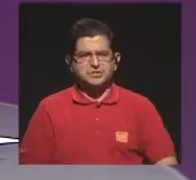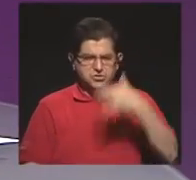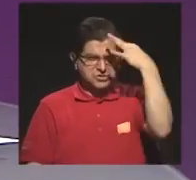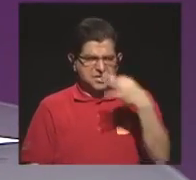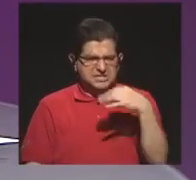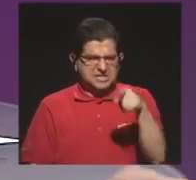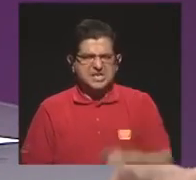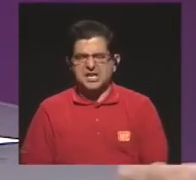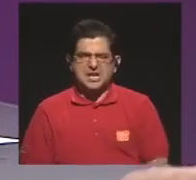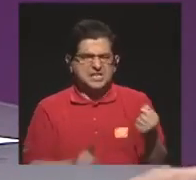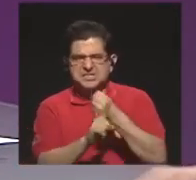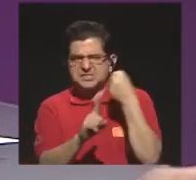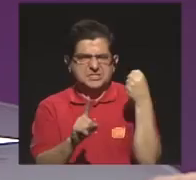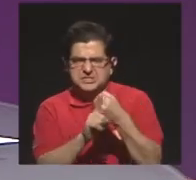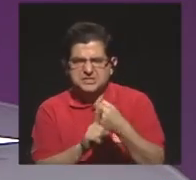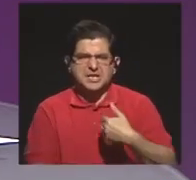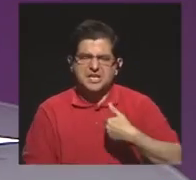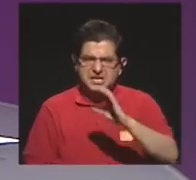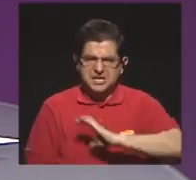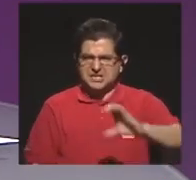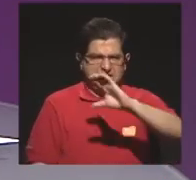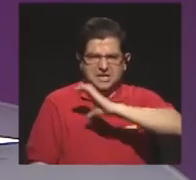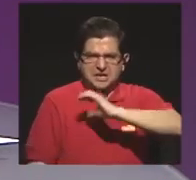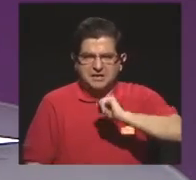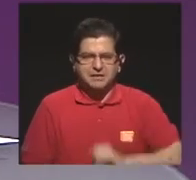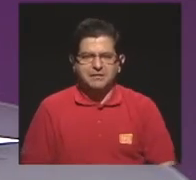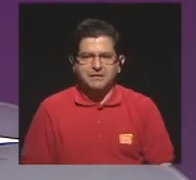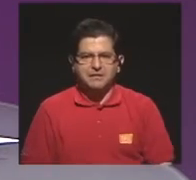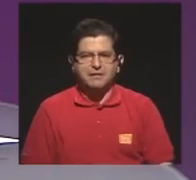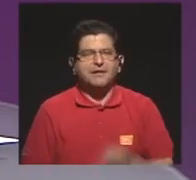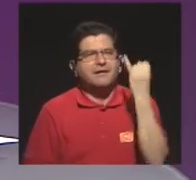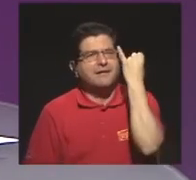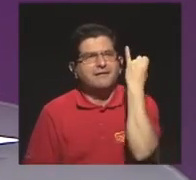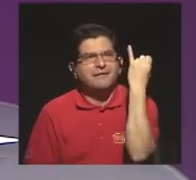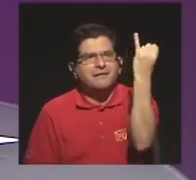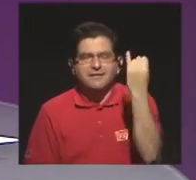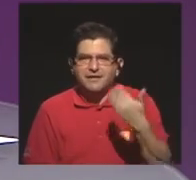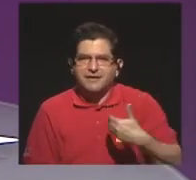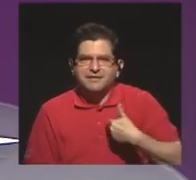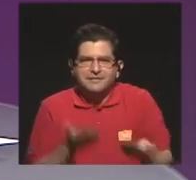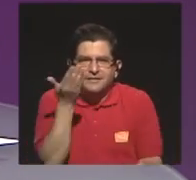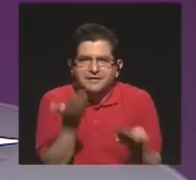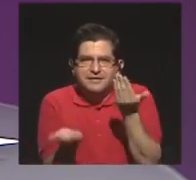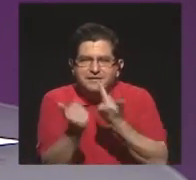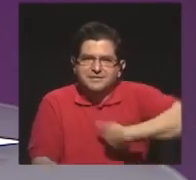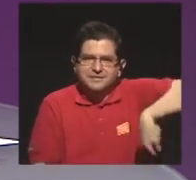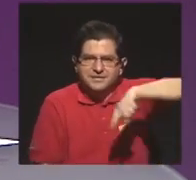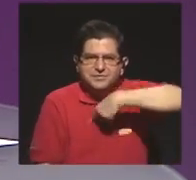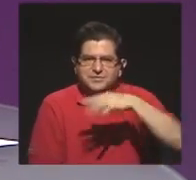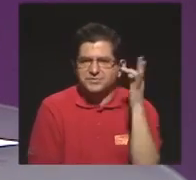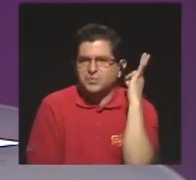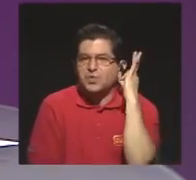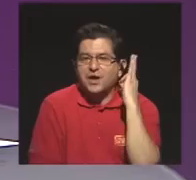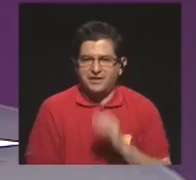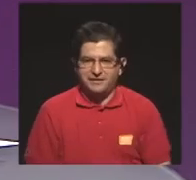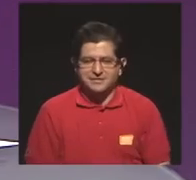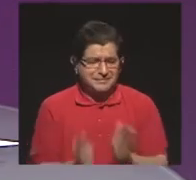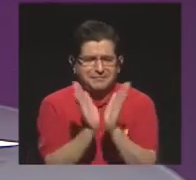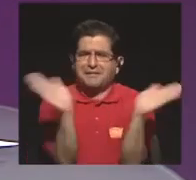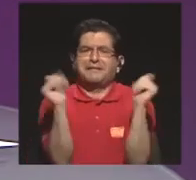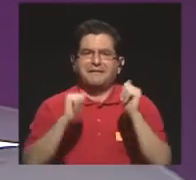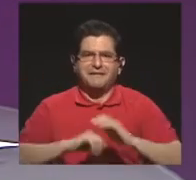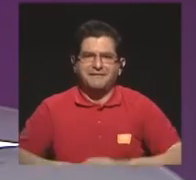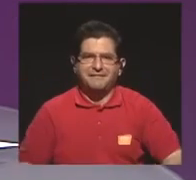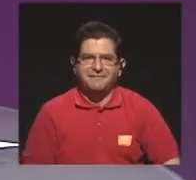eminentemente hostil, tiene determinadas características. ¿Cuál es el planteamiento que tenemos las mujeres en términos